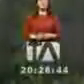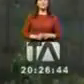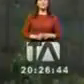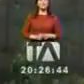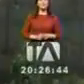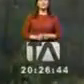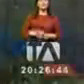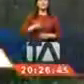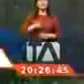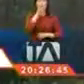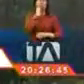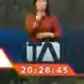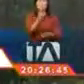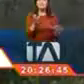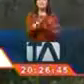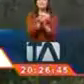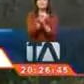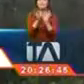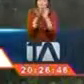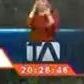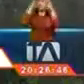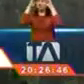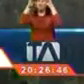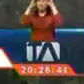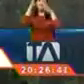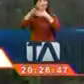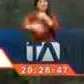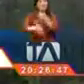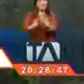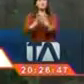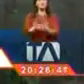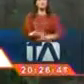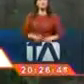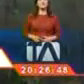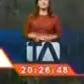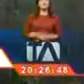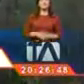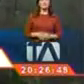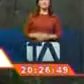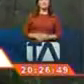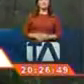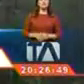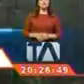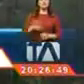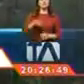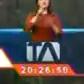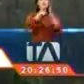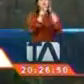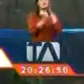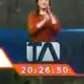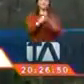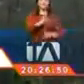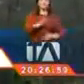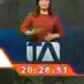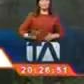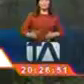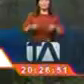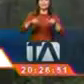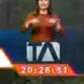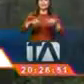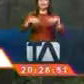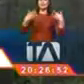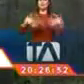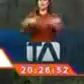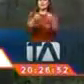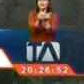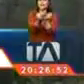Compañeros, ¿qué tal? Buenas noches, saludos cordiales a todos ustedes. Bueno, el día de hoy se ha realizado una apretada agenda por parte del presidente de la República